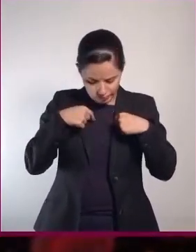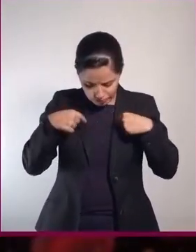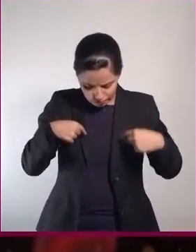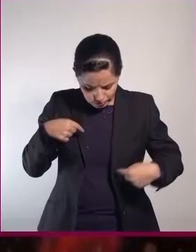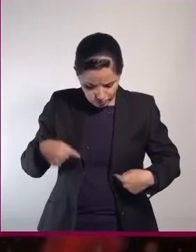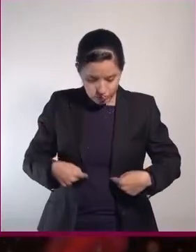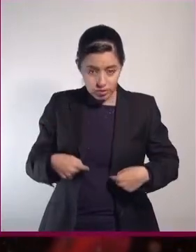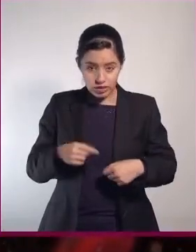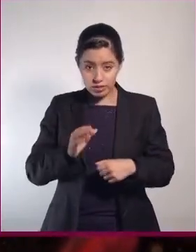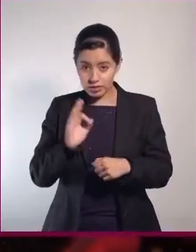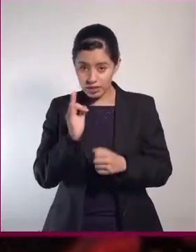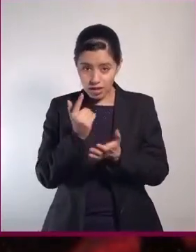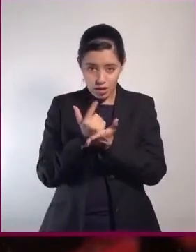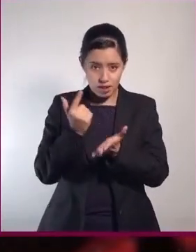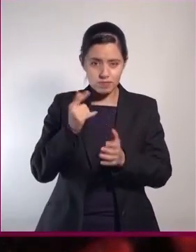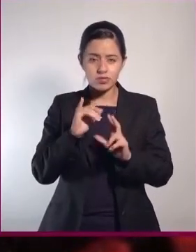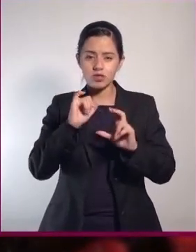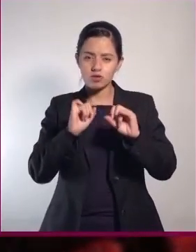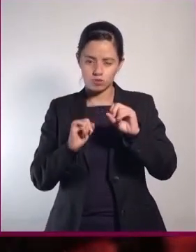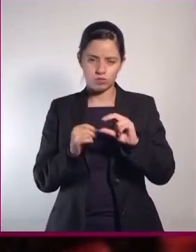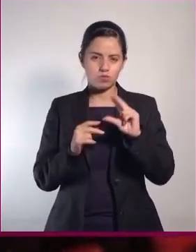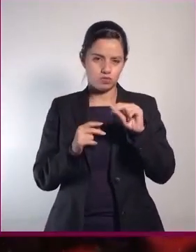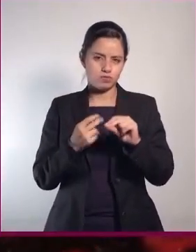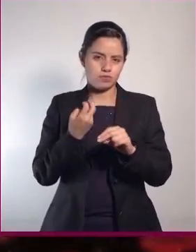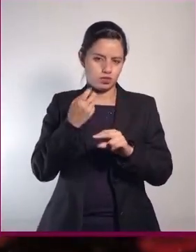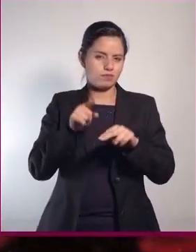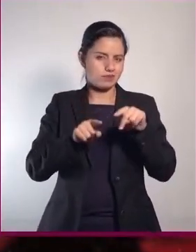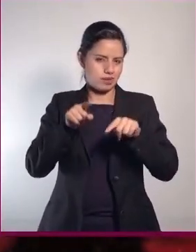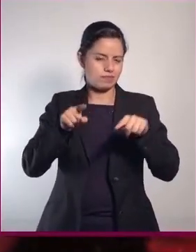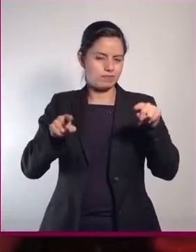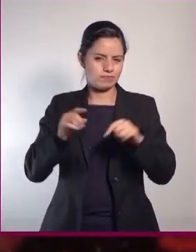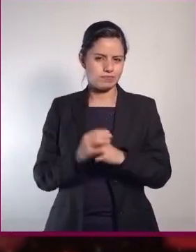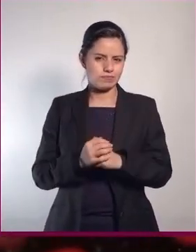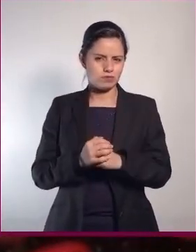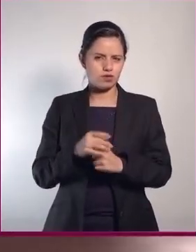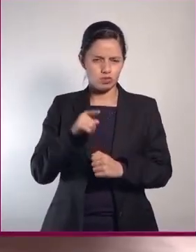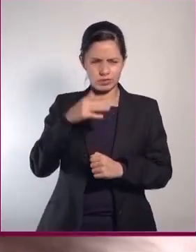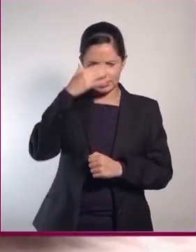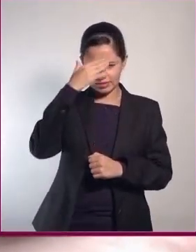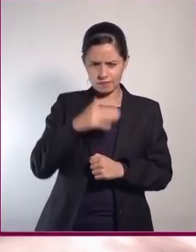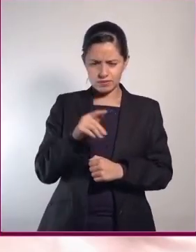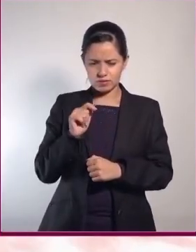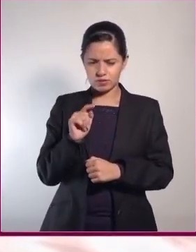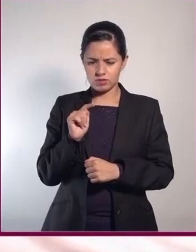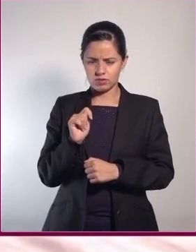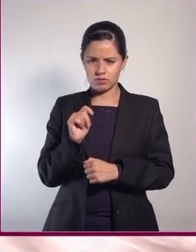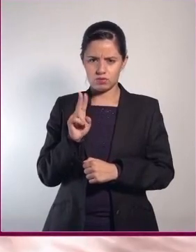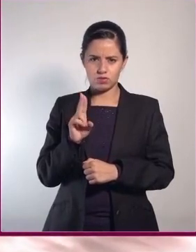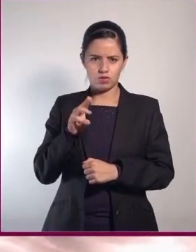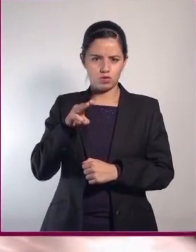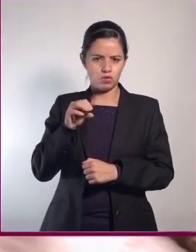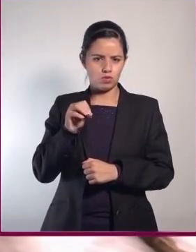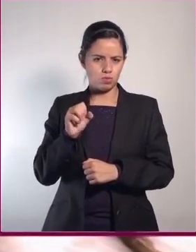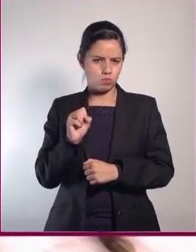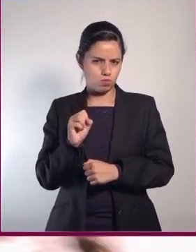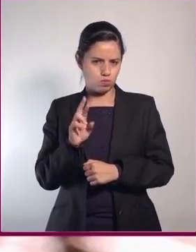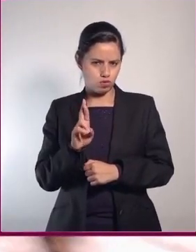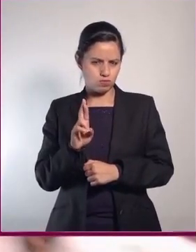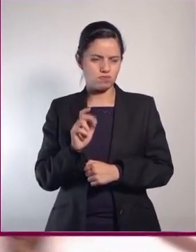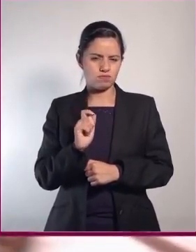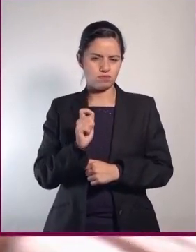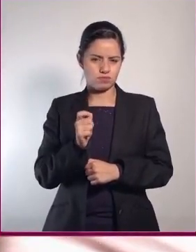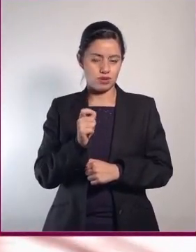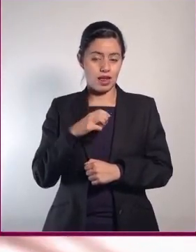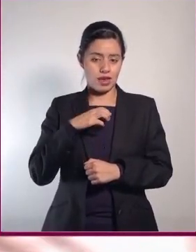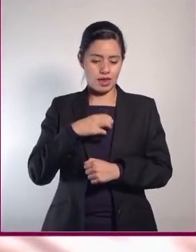de malignidad de las células cancerosas. ¿Sabes qué es un tumor? En la mayoría de los tipos de cáncer se